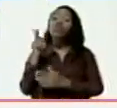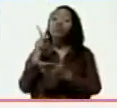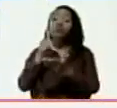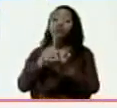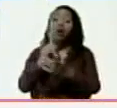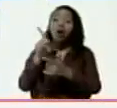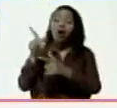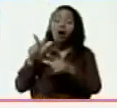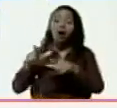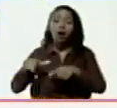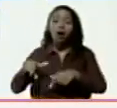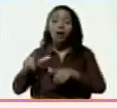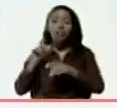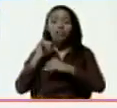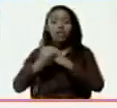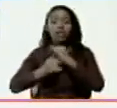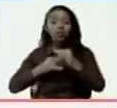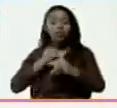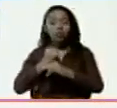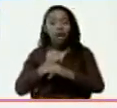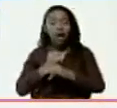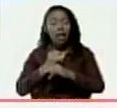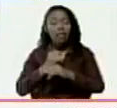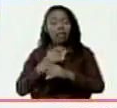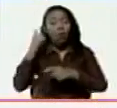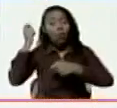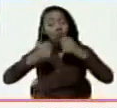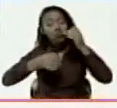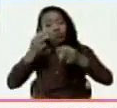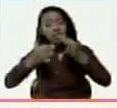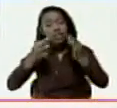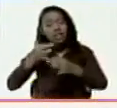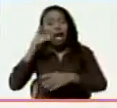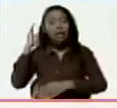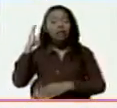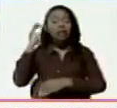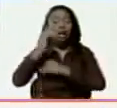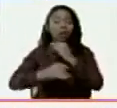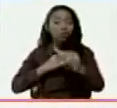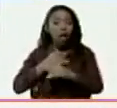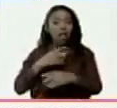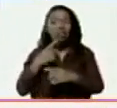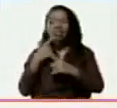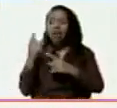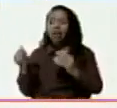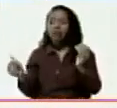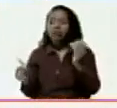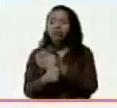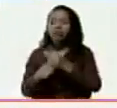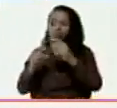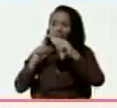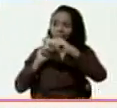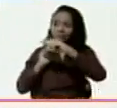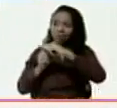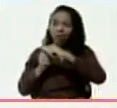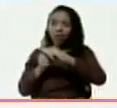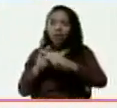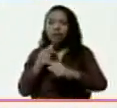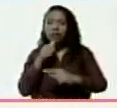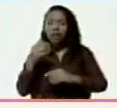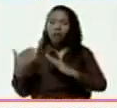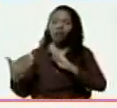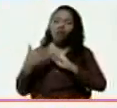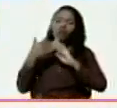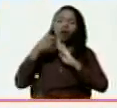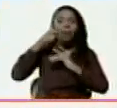instancias internacionales de justicia internacional para que se determine quiénes son los criminales que atentan contra el pueblo